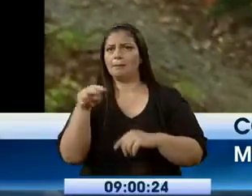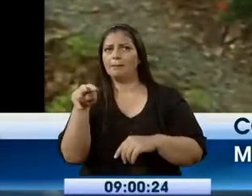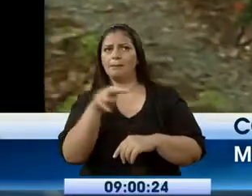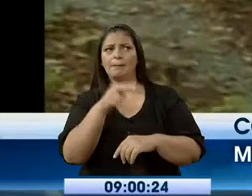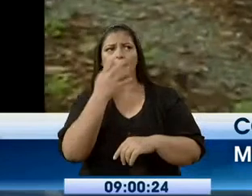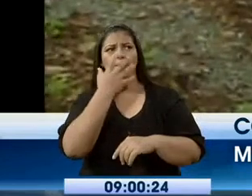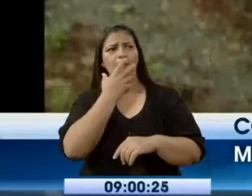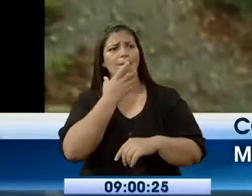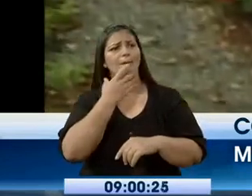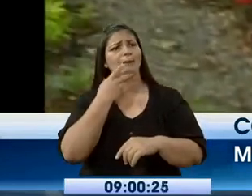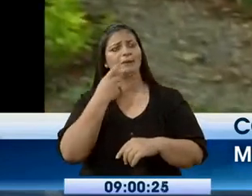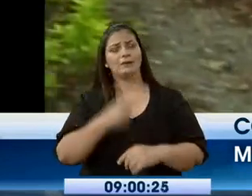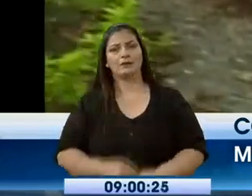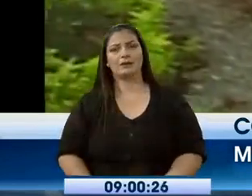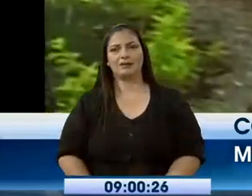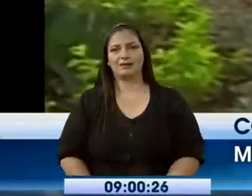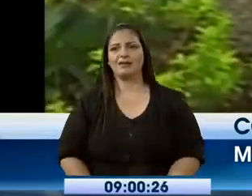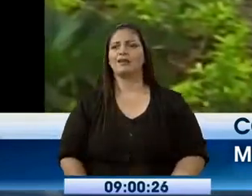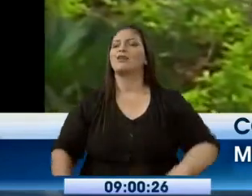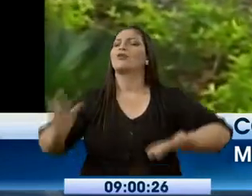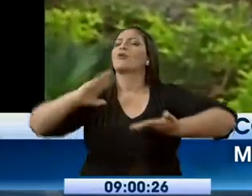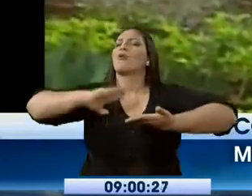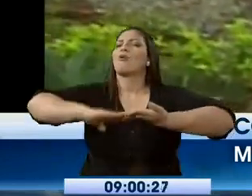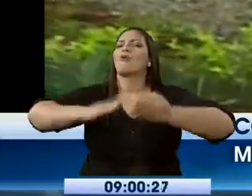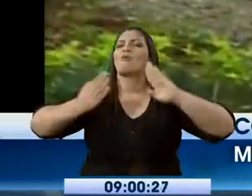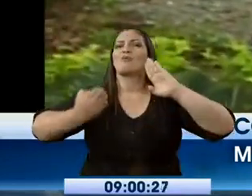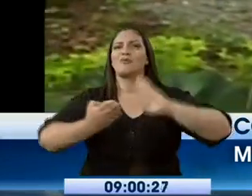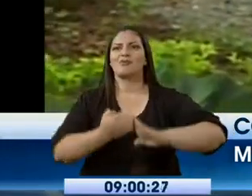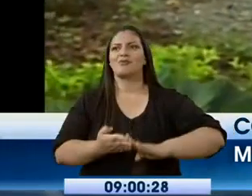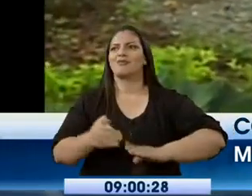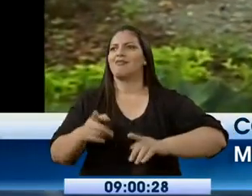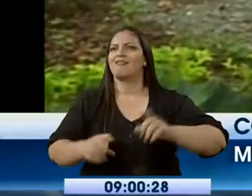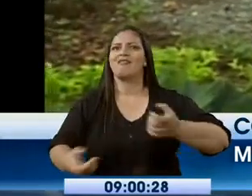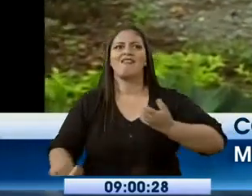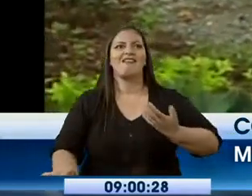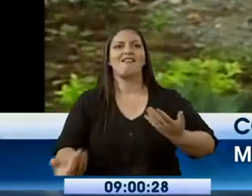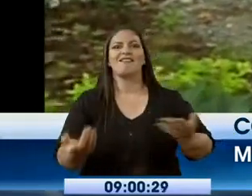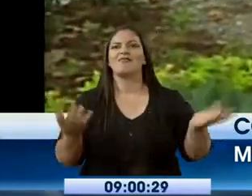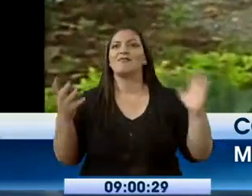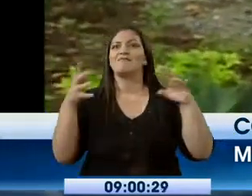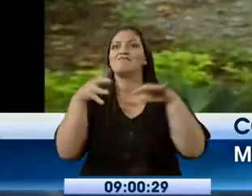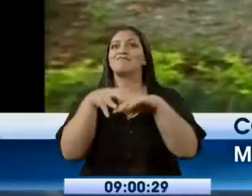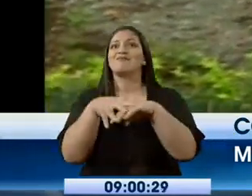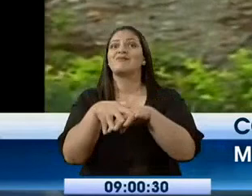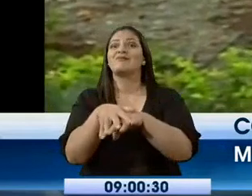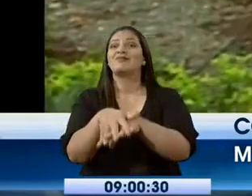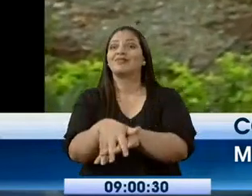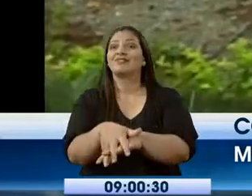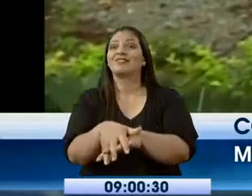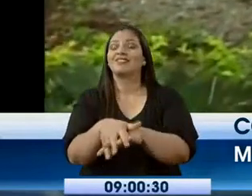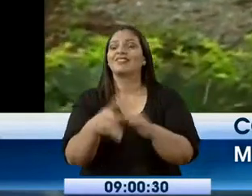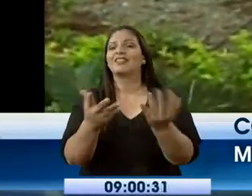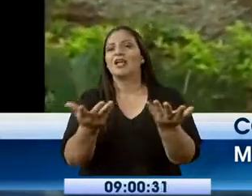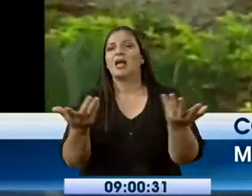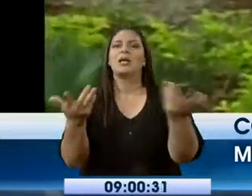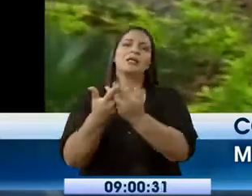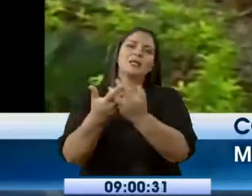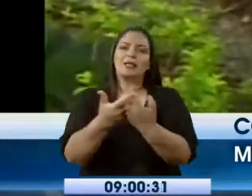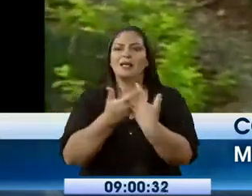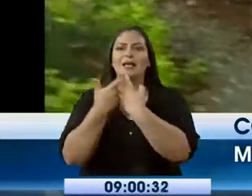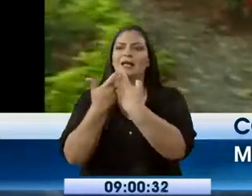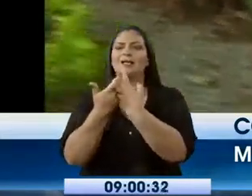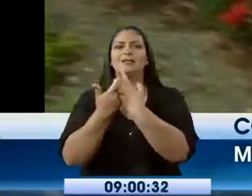ciudadanos, con la ayuda de los guayaquileños. De la comunidad. Y lo que me encanta es la integración que hay aquí en este sector. Muchísimas gracias, concejal. Más adelante